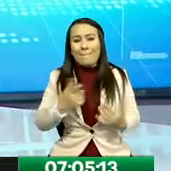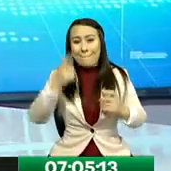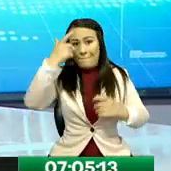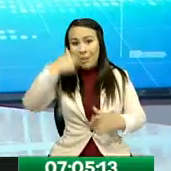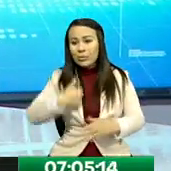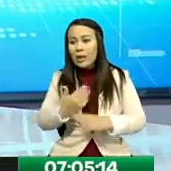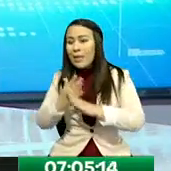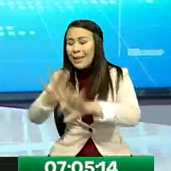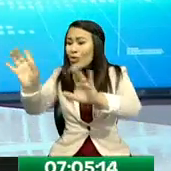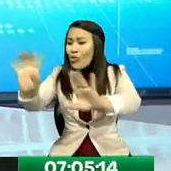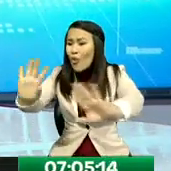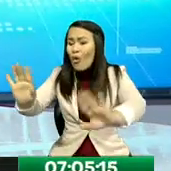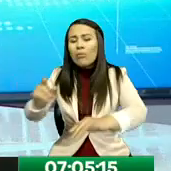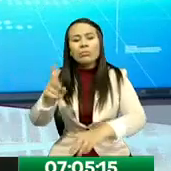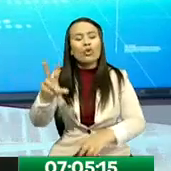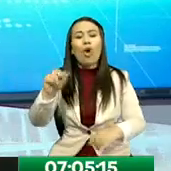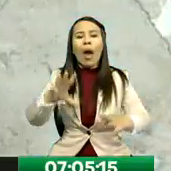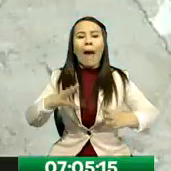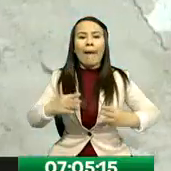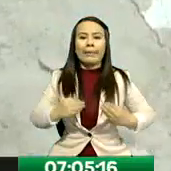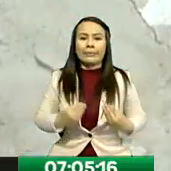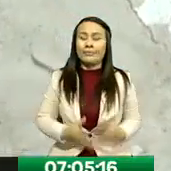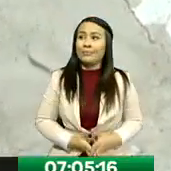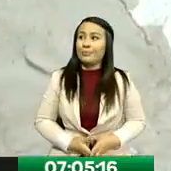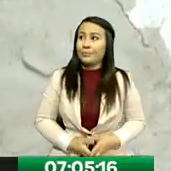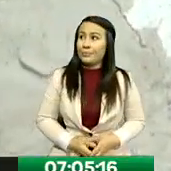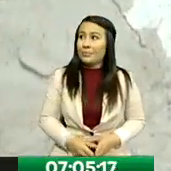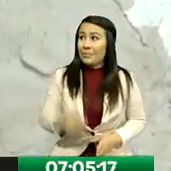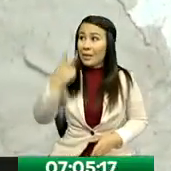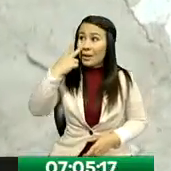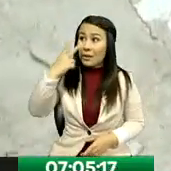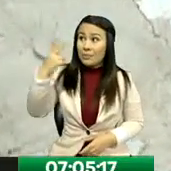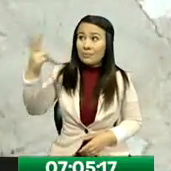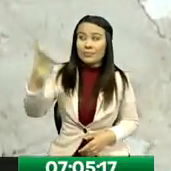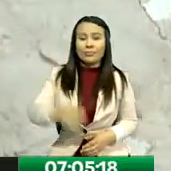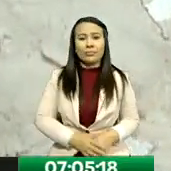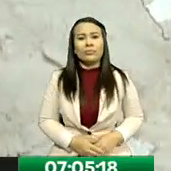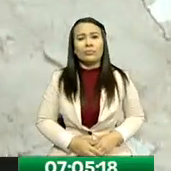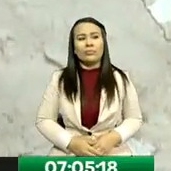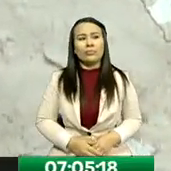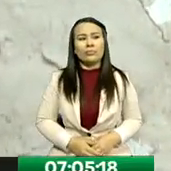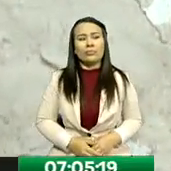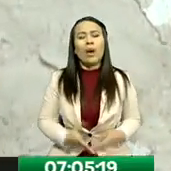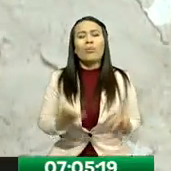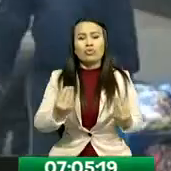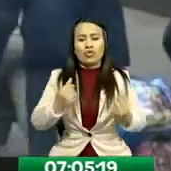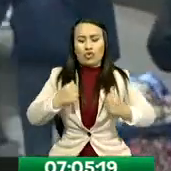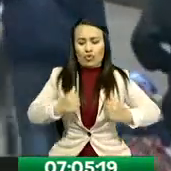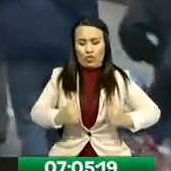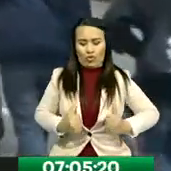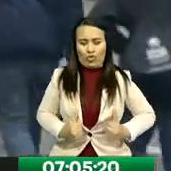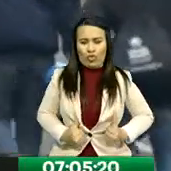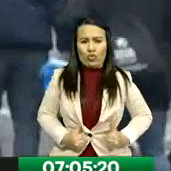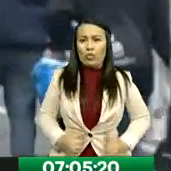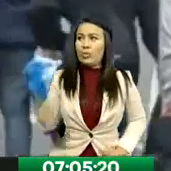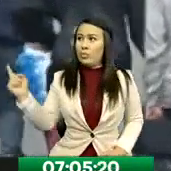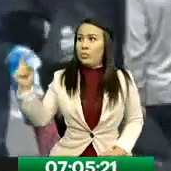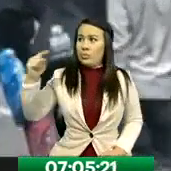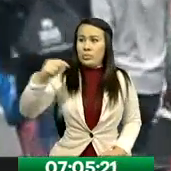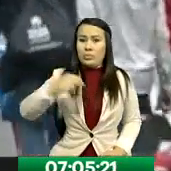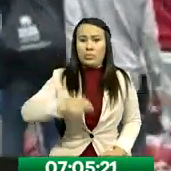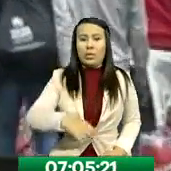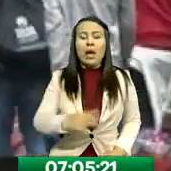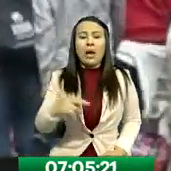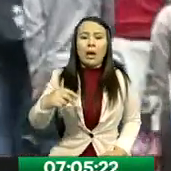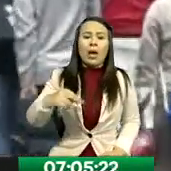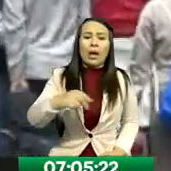para evitarlas. Veamos. Quizá estos son los estragos de una migración indolente que llega a diario a este punto de frontera. Dicen que